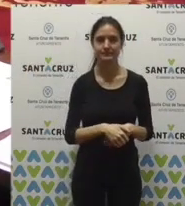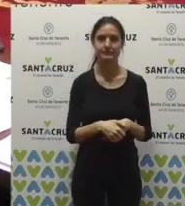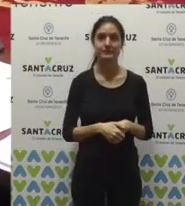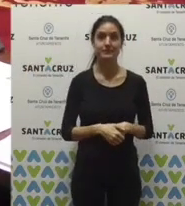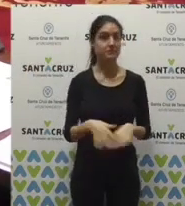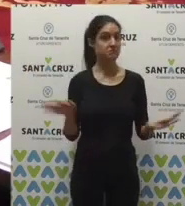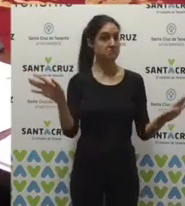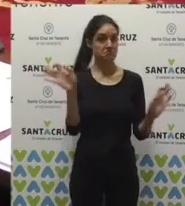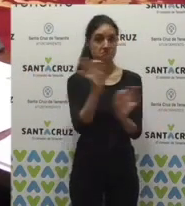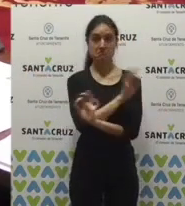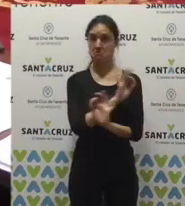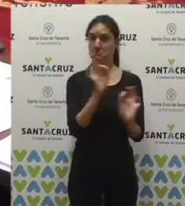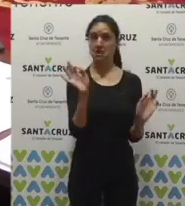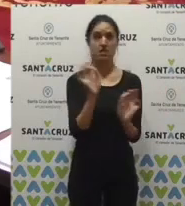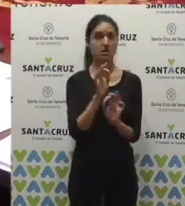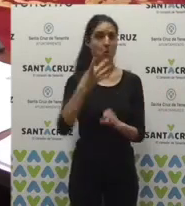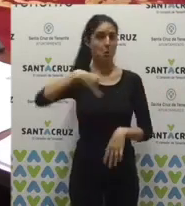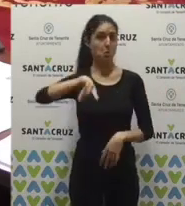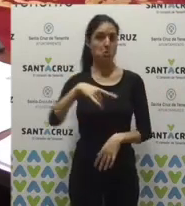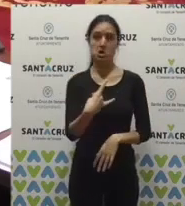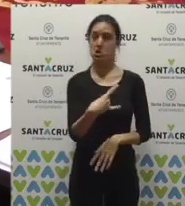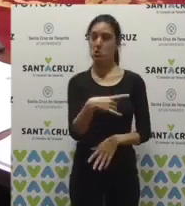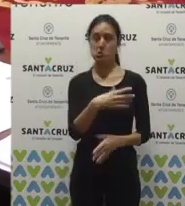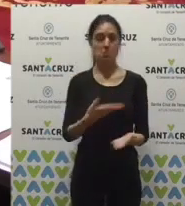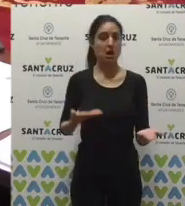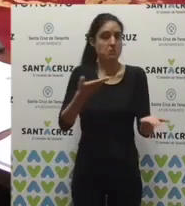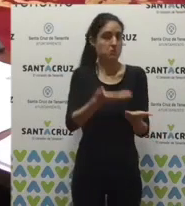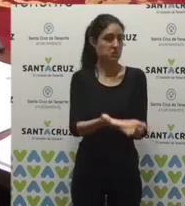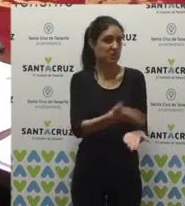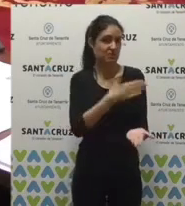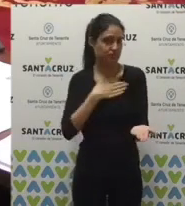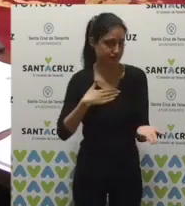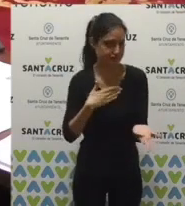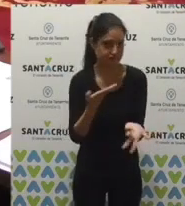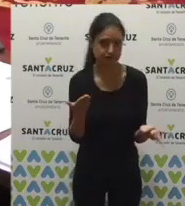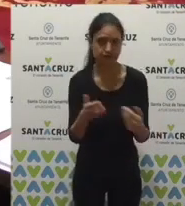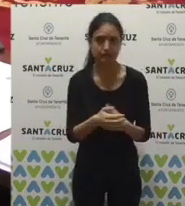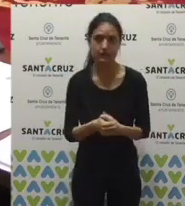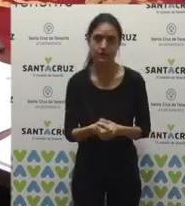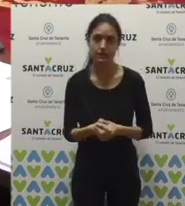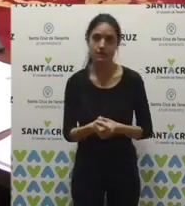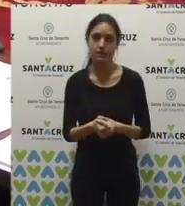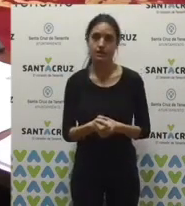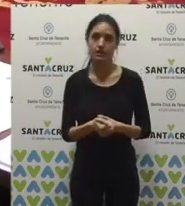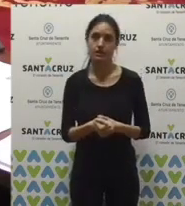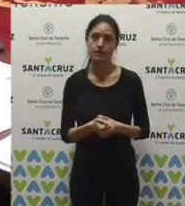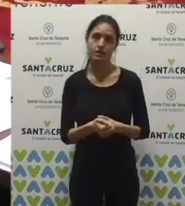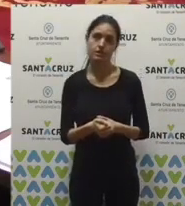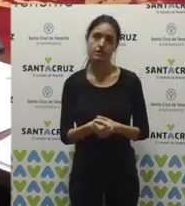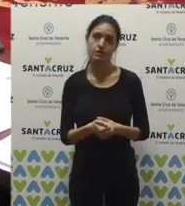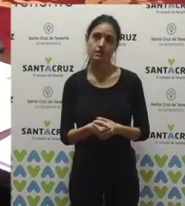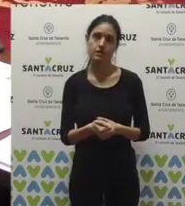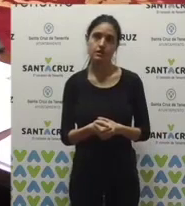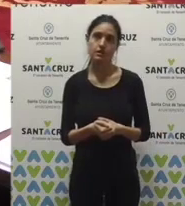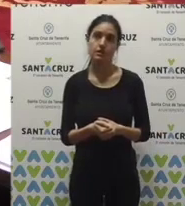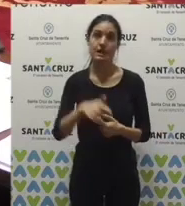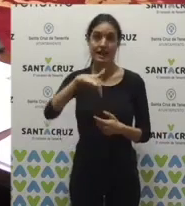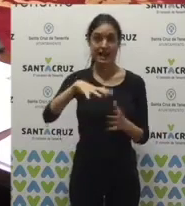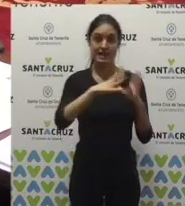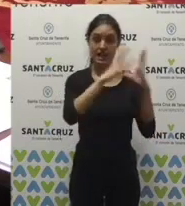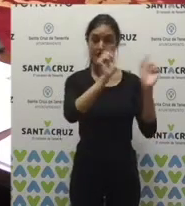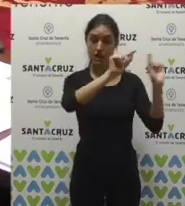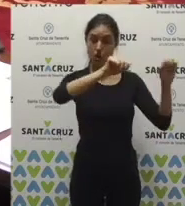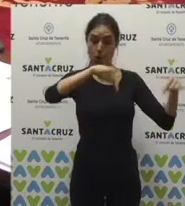nada solo quería aportar que que en el convenio de la